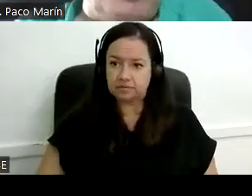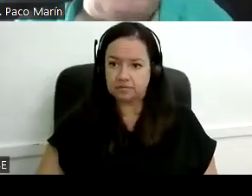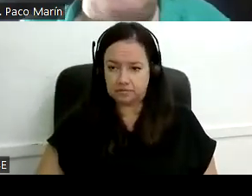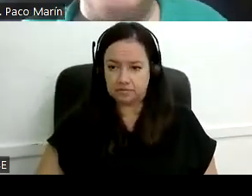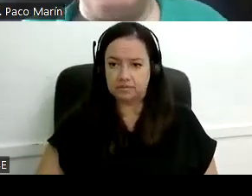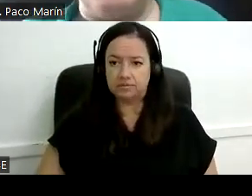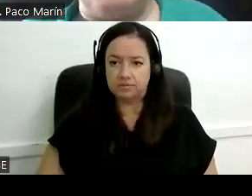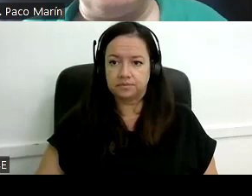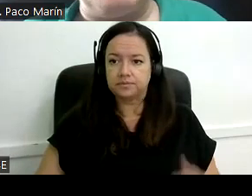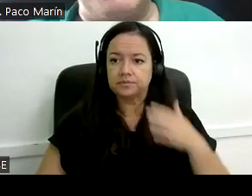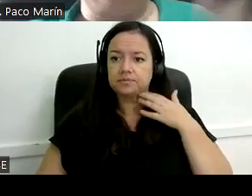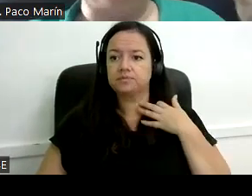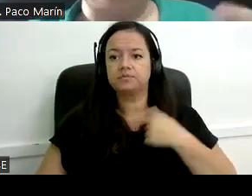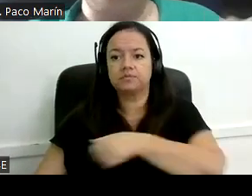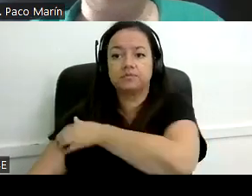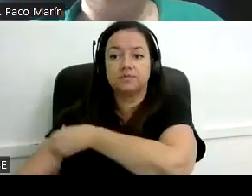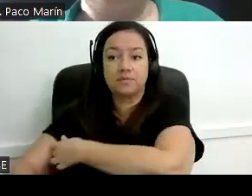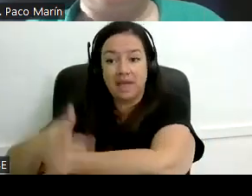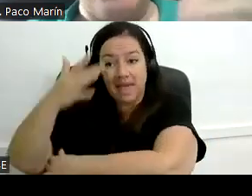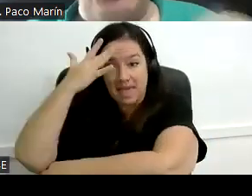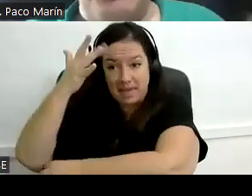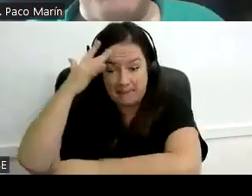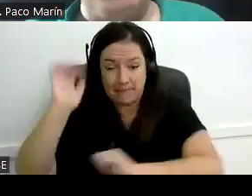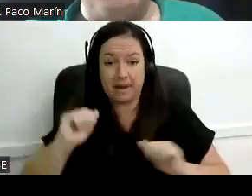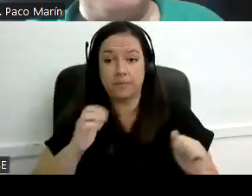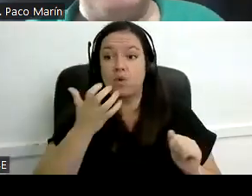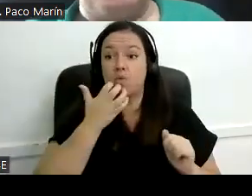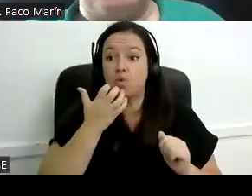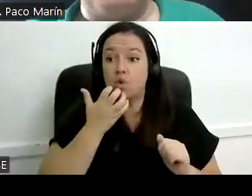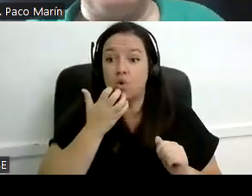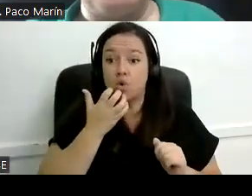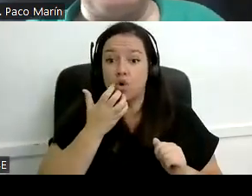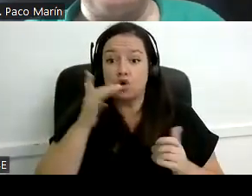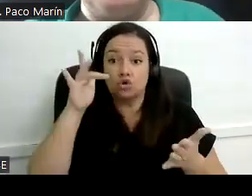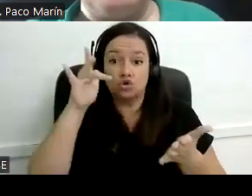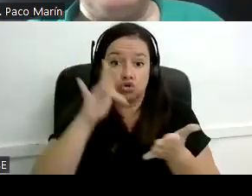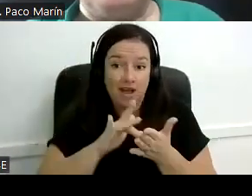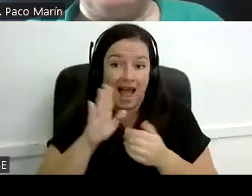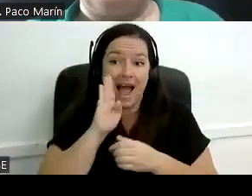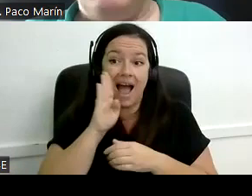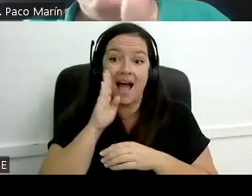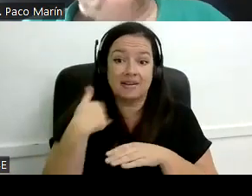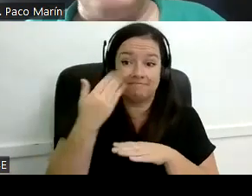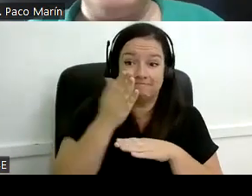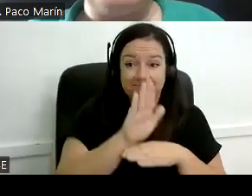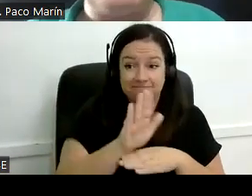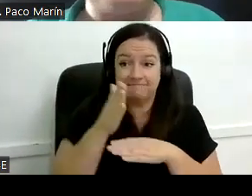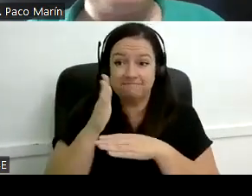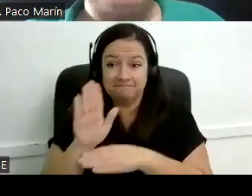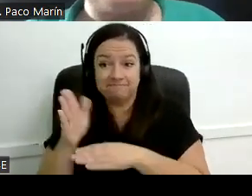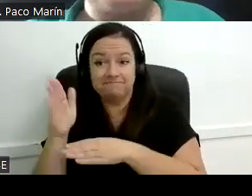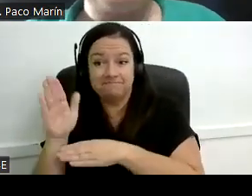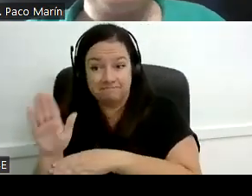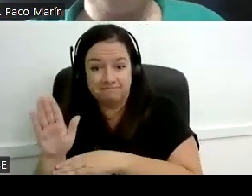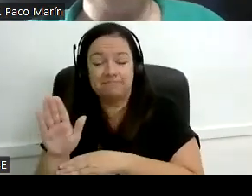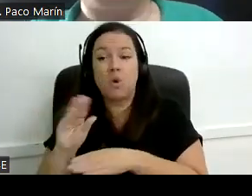ese producto en concreto. Vale, pues imaginemos que con con los productos que hemos descrito ahora, con el